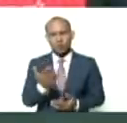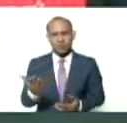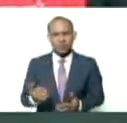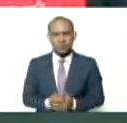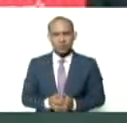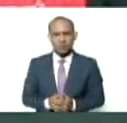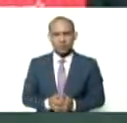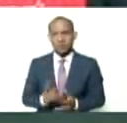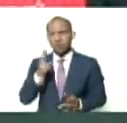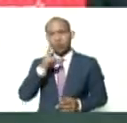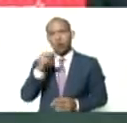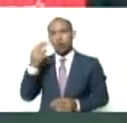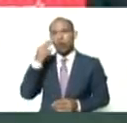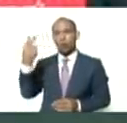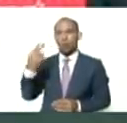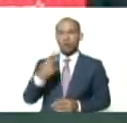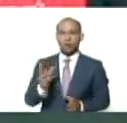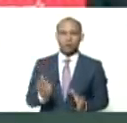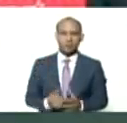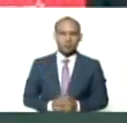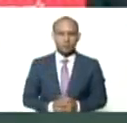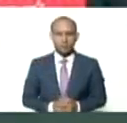Por si no me han visto.